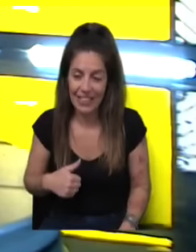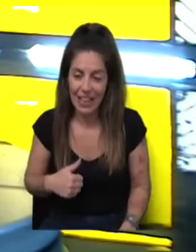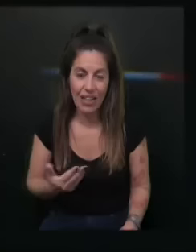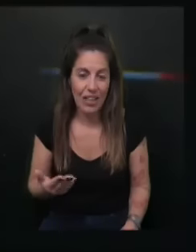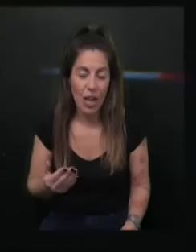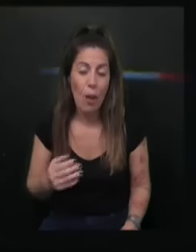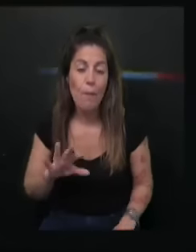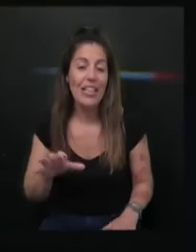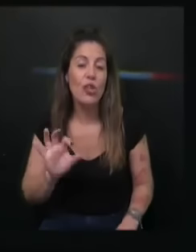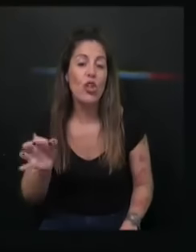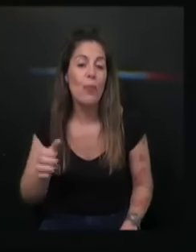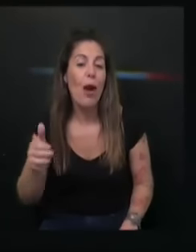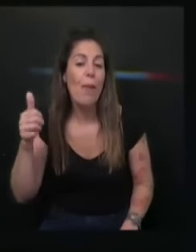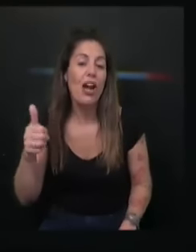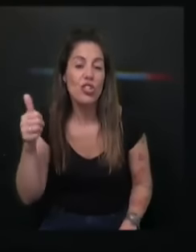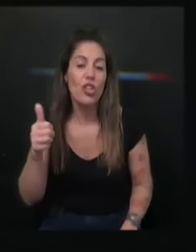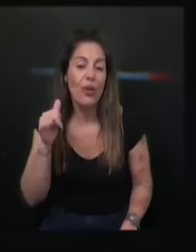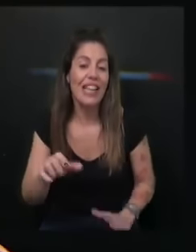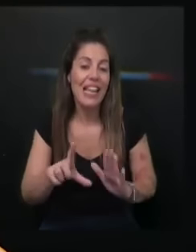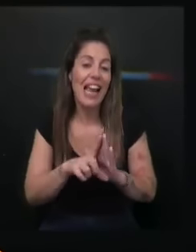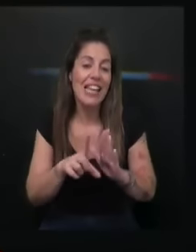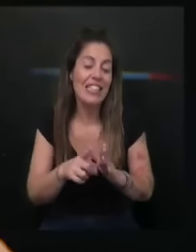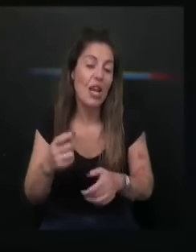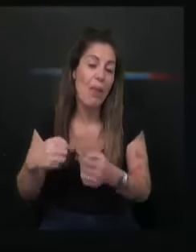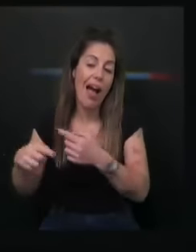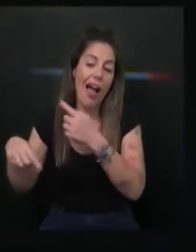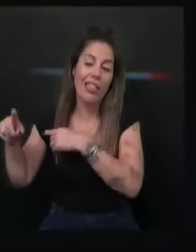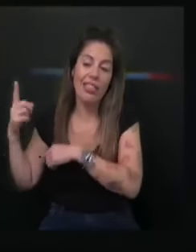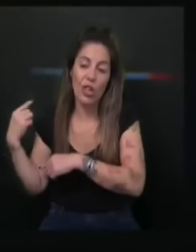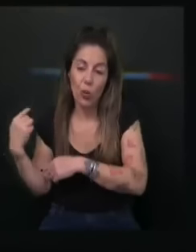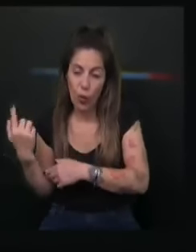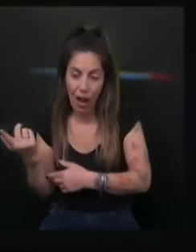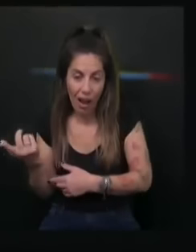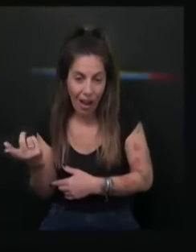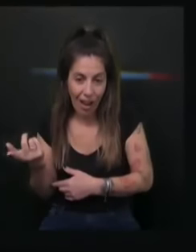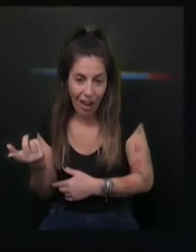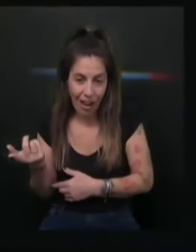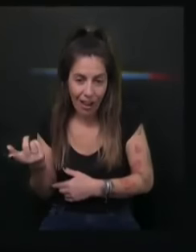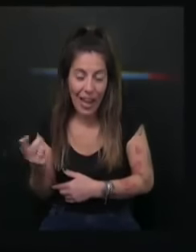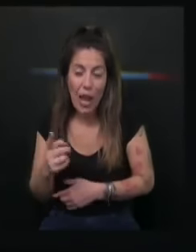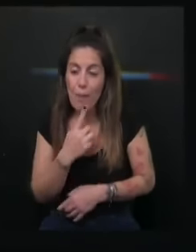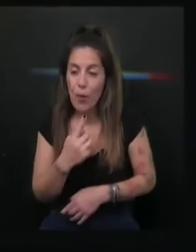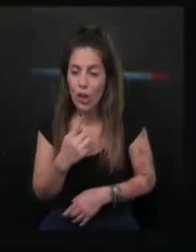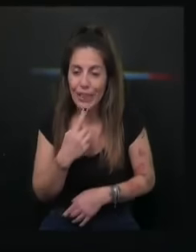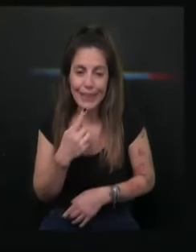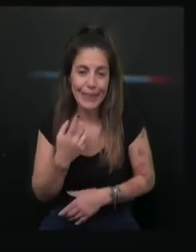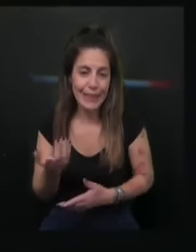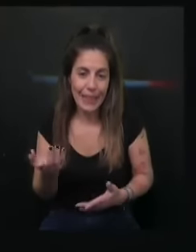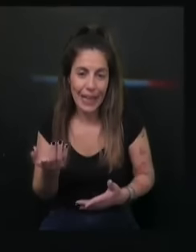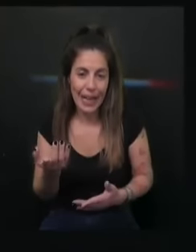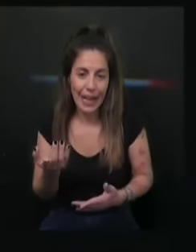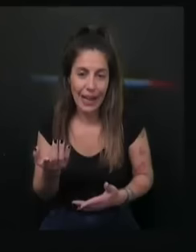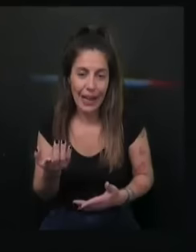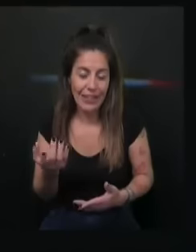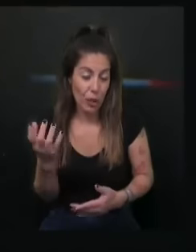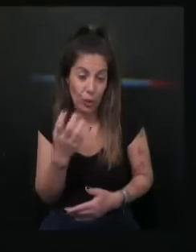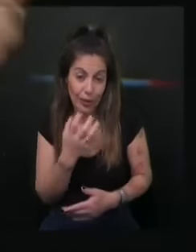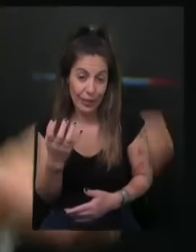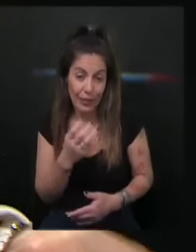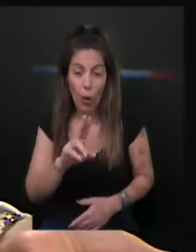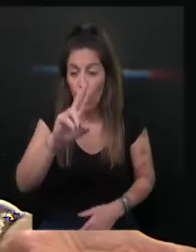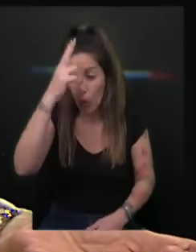nuestros hermanos mayores cuando tienen las leyes más retrógradas que buen yí de drogas es terrible preg